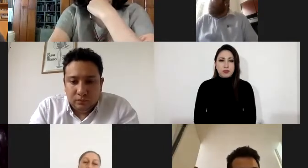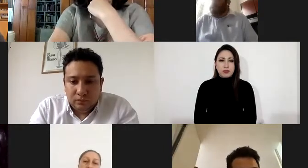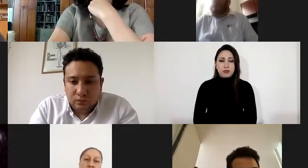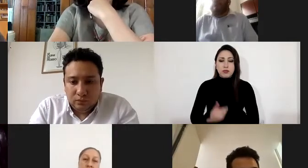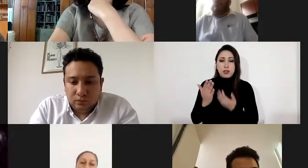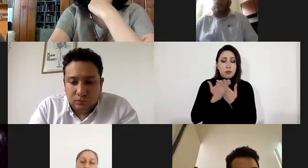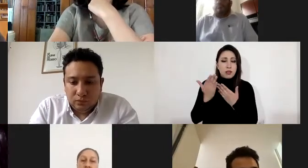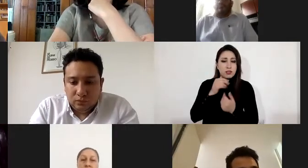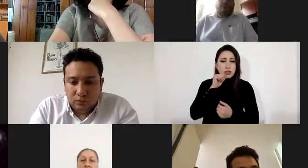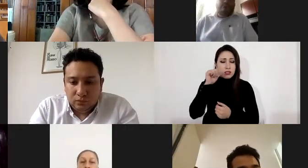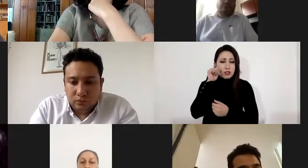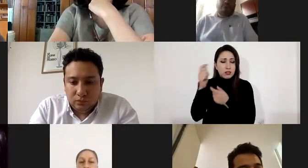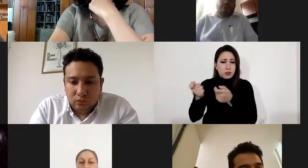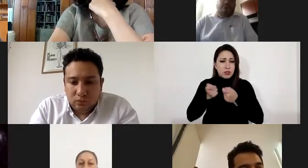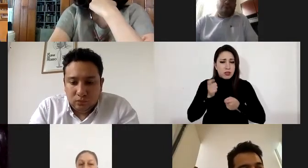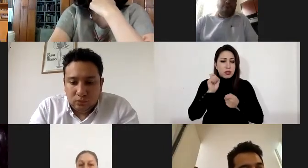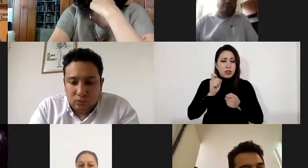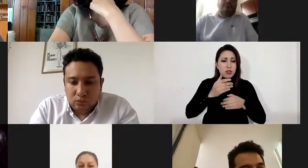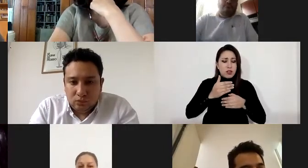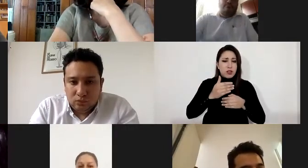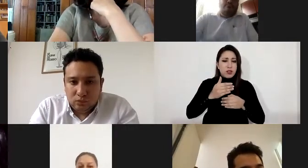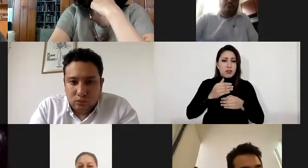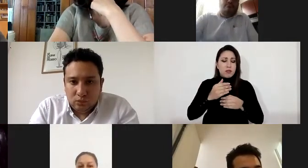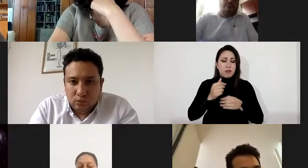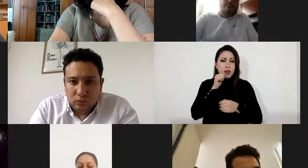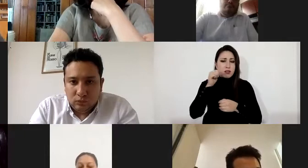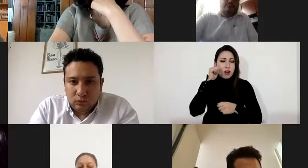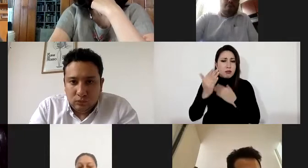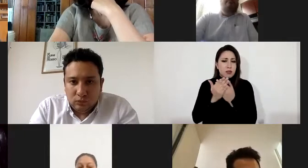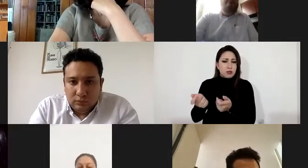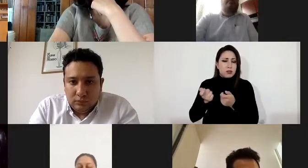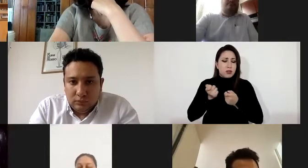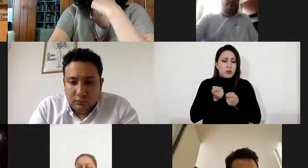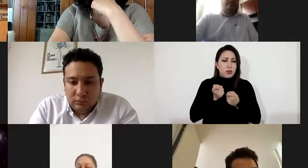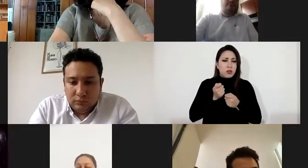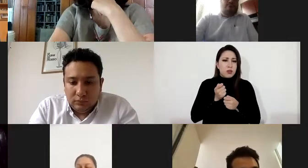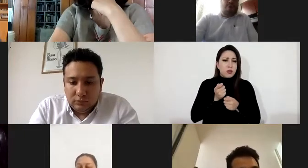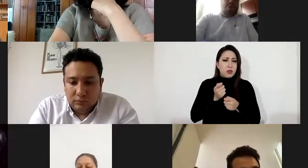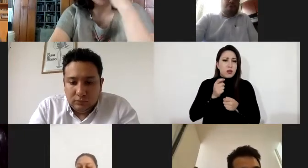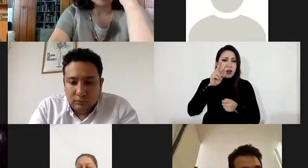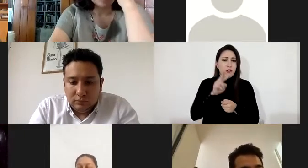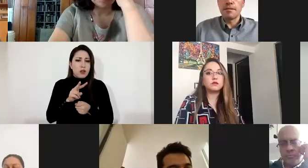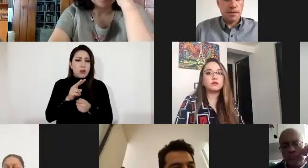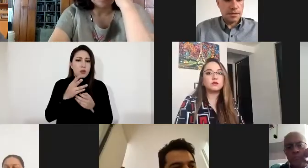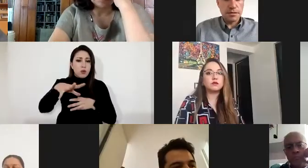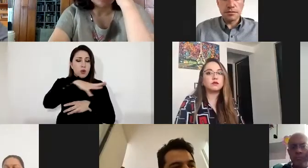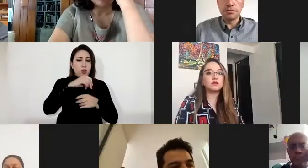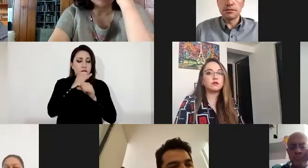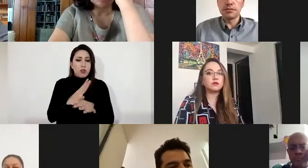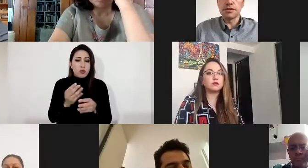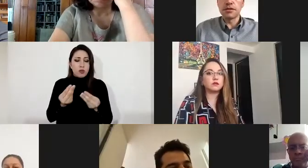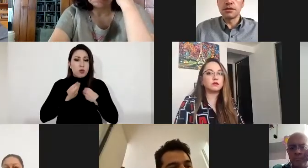ayer en el transcurso del día. Entonces, no tengo la documentación completa, sin embargo,